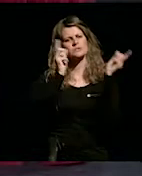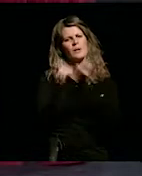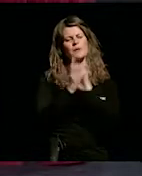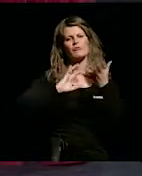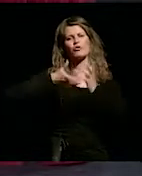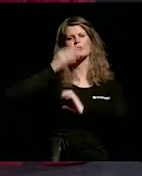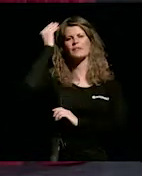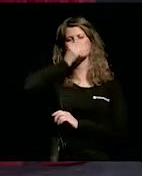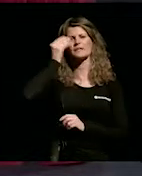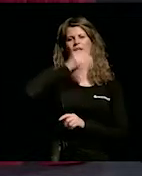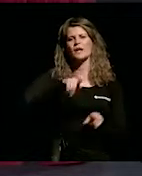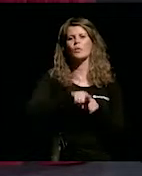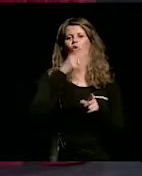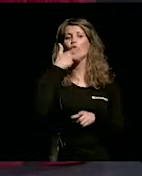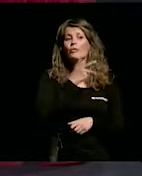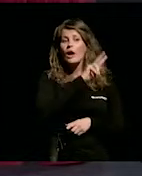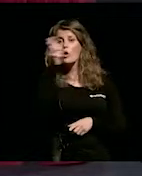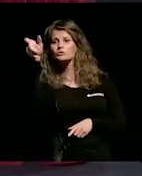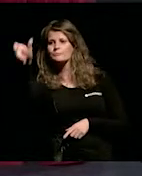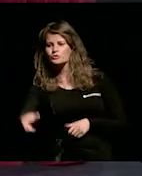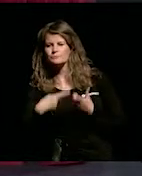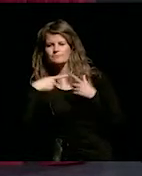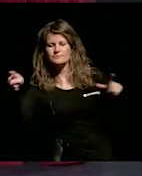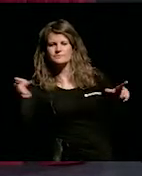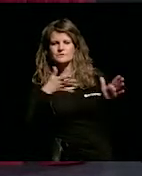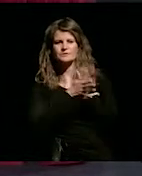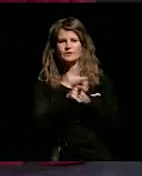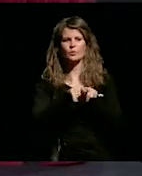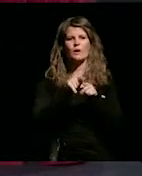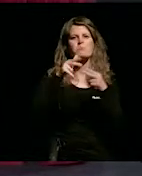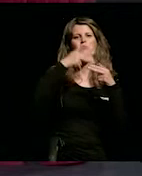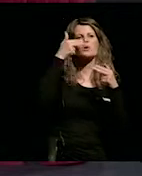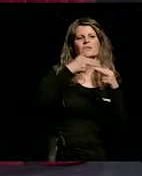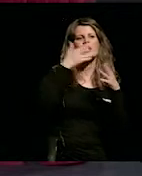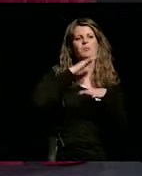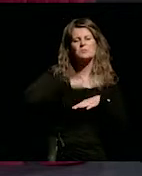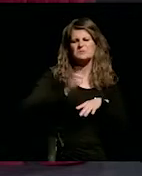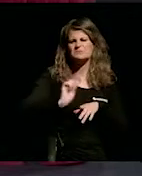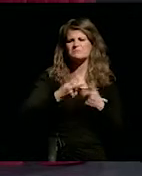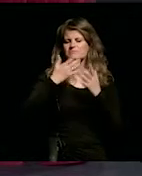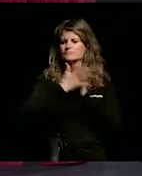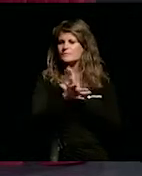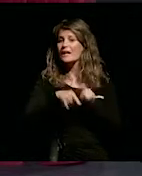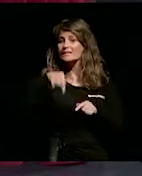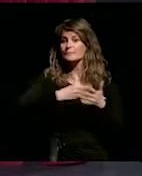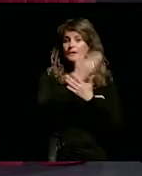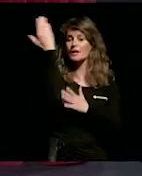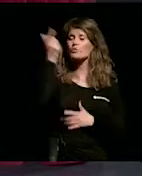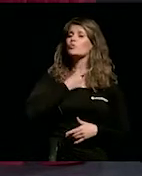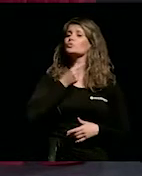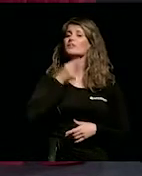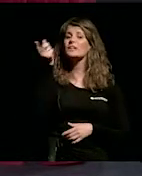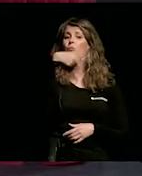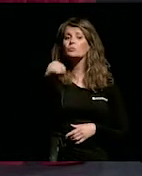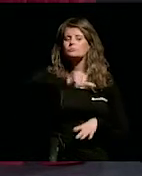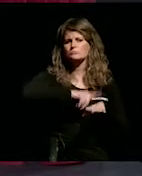pensar conociendo a otras personas y no cumpliendo con políticas. Así que esta mañana nos gustaría que os tomarais